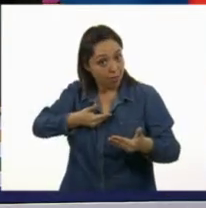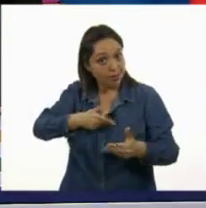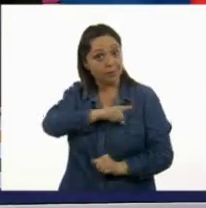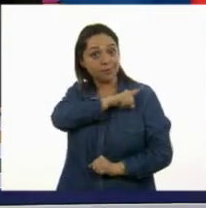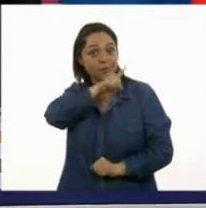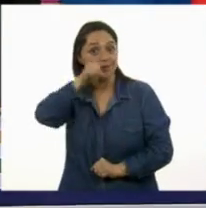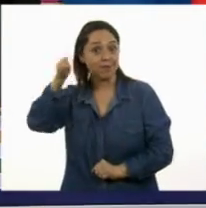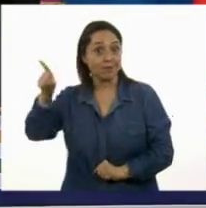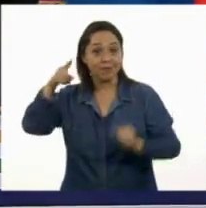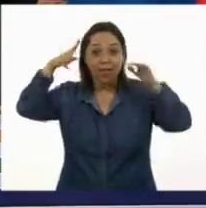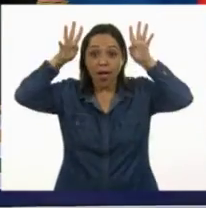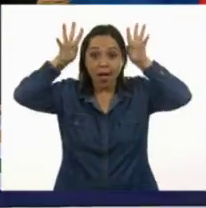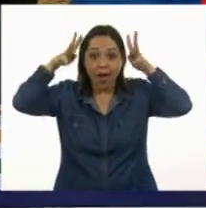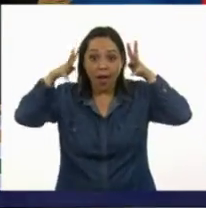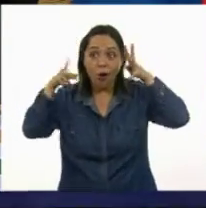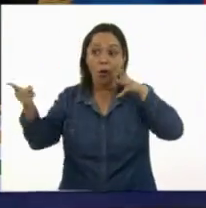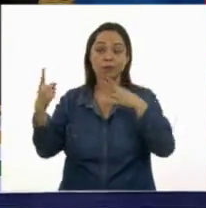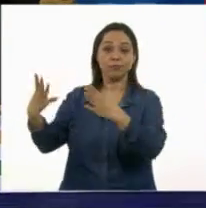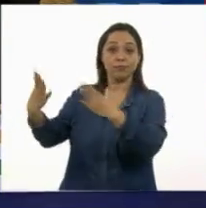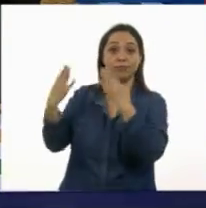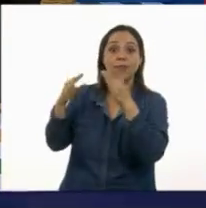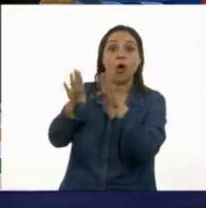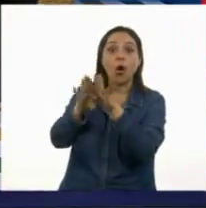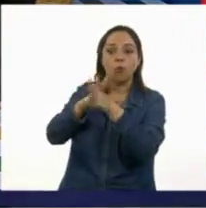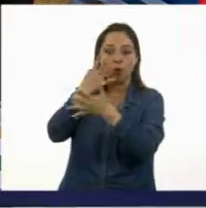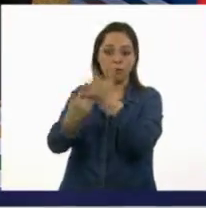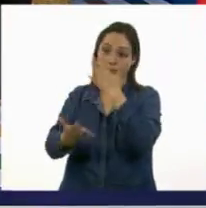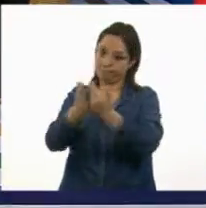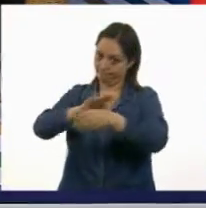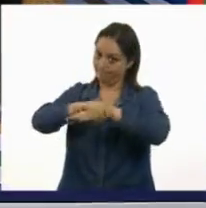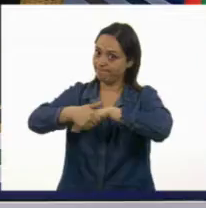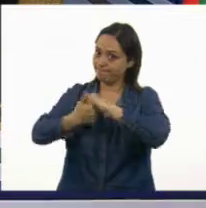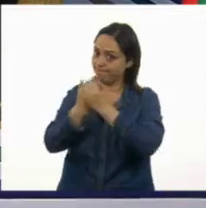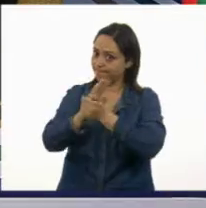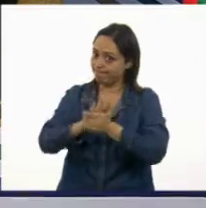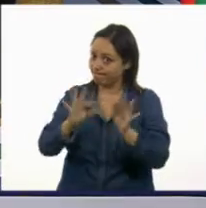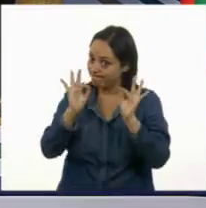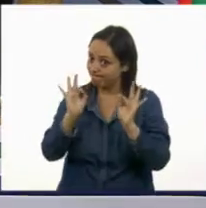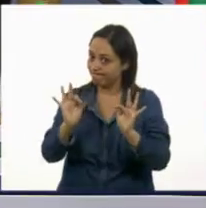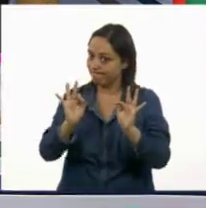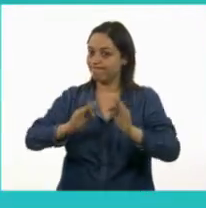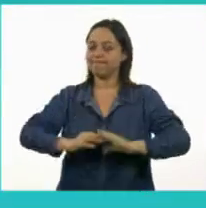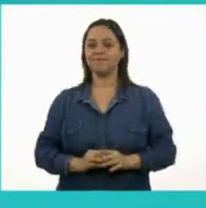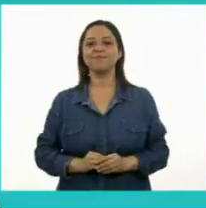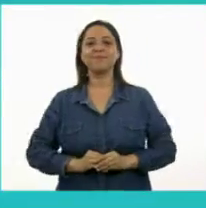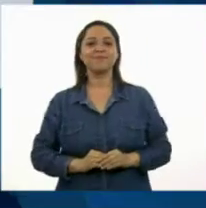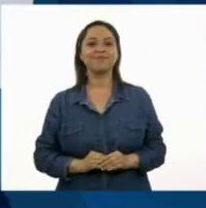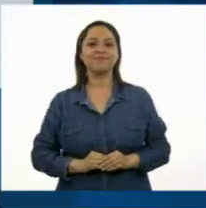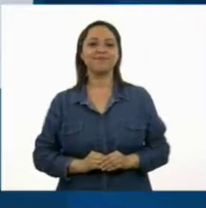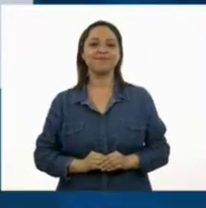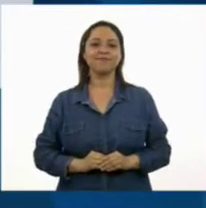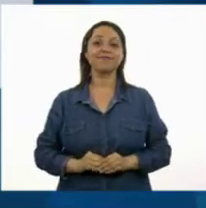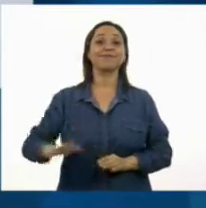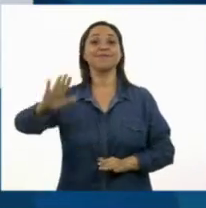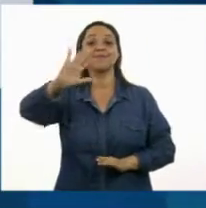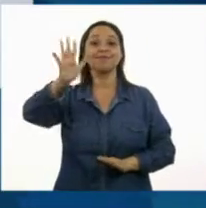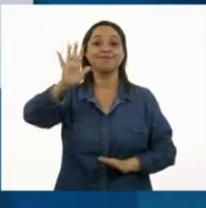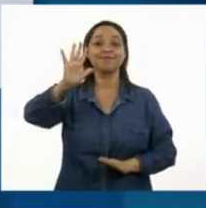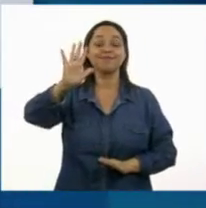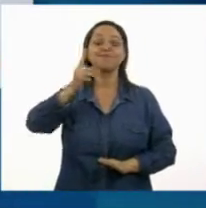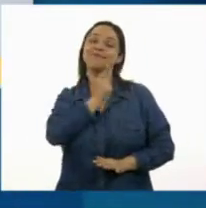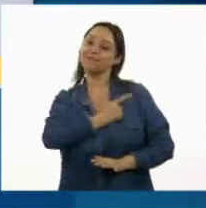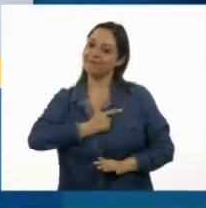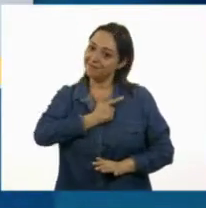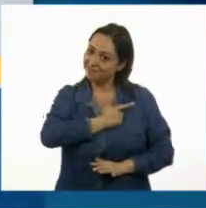vámonos corriendo con Najo listo para que nos enseñe cómo lavarnos las manos correctamente. Sí. ¡Ja, ja! Me